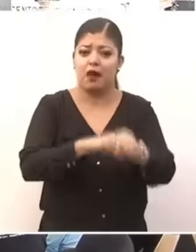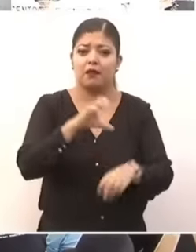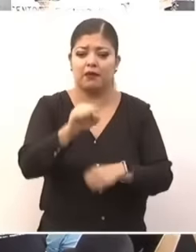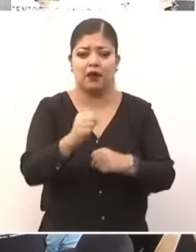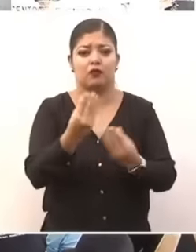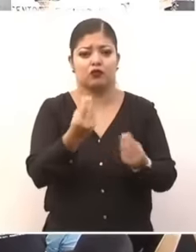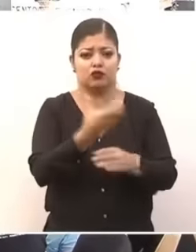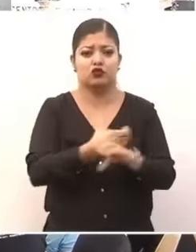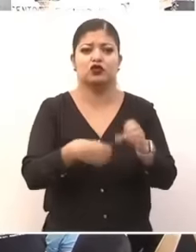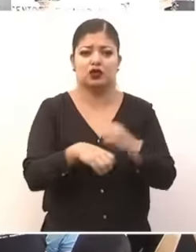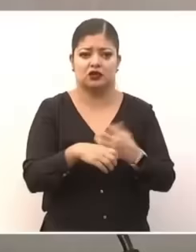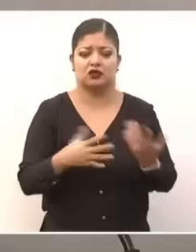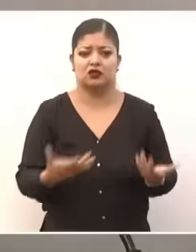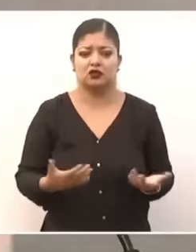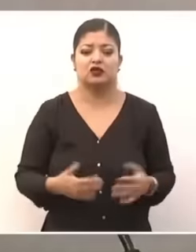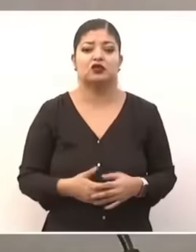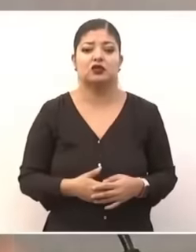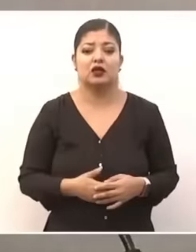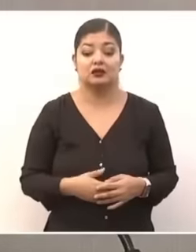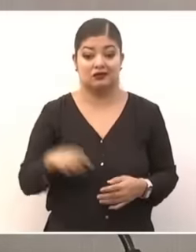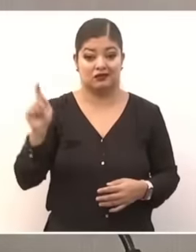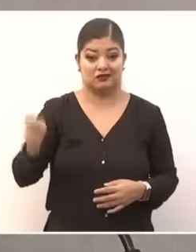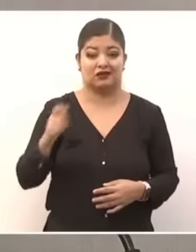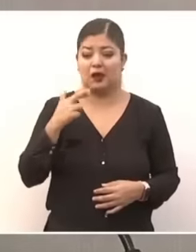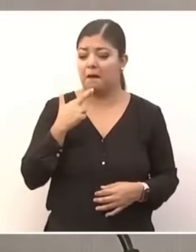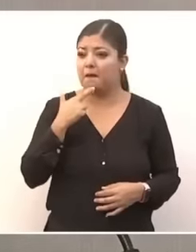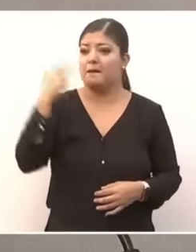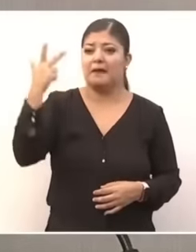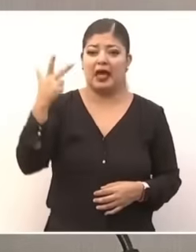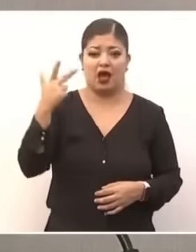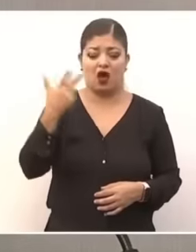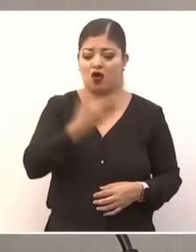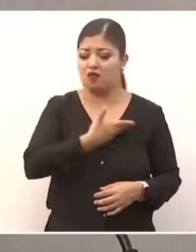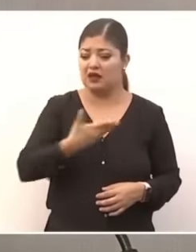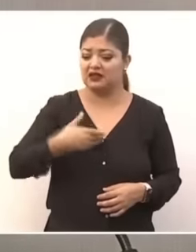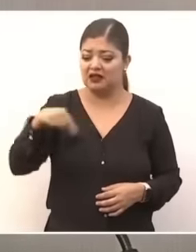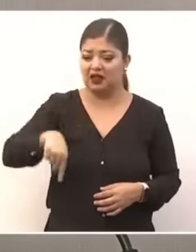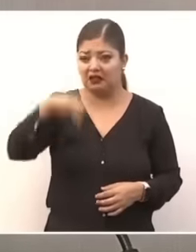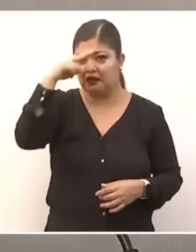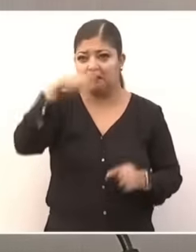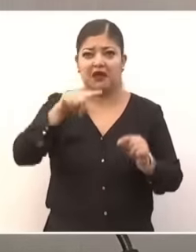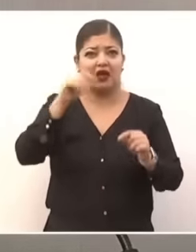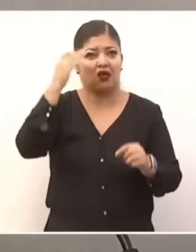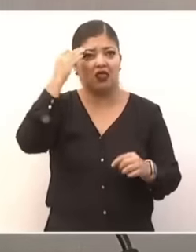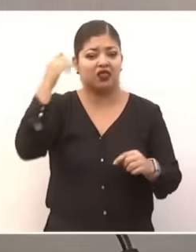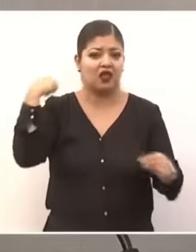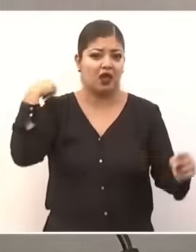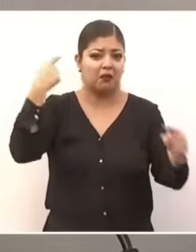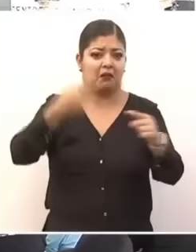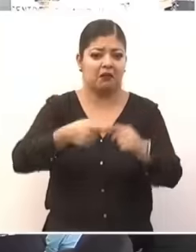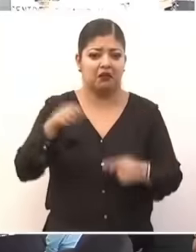Y digo que es el mejor presidente que ha tenido nuestro país.